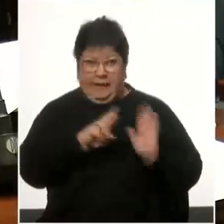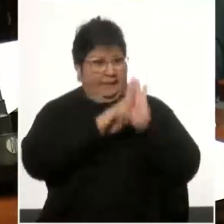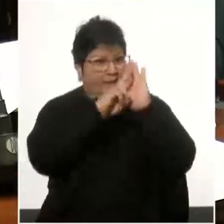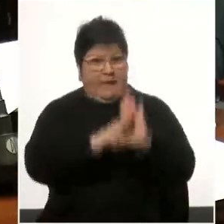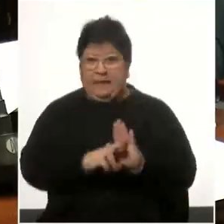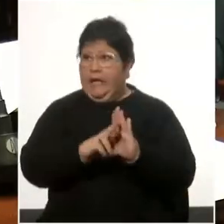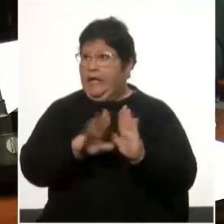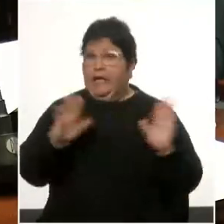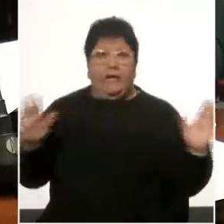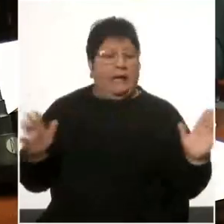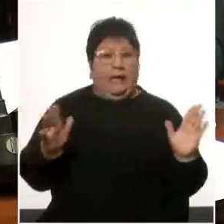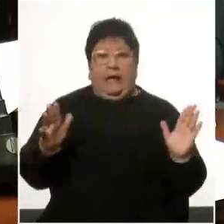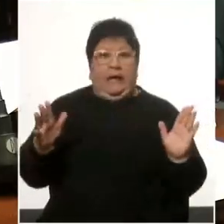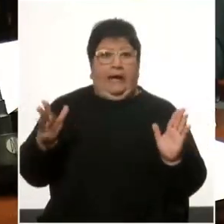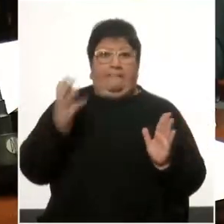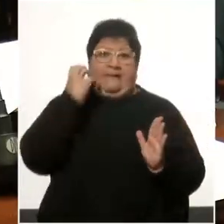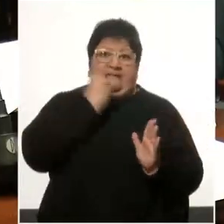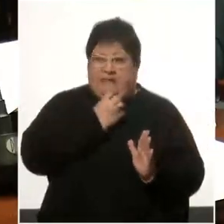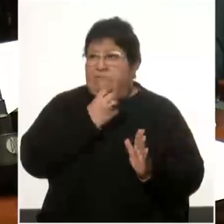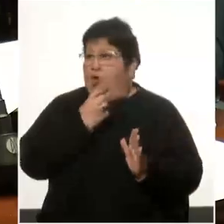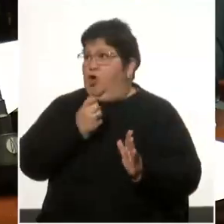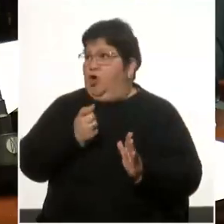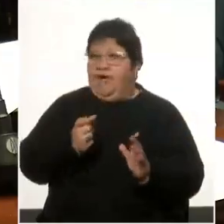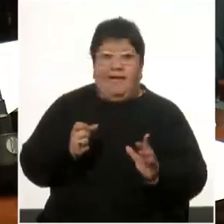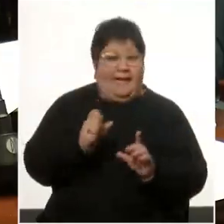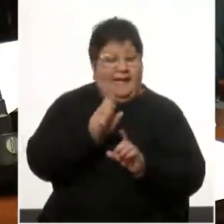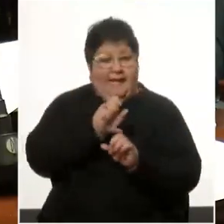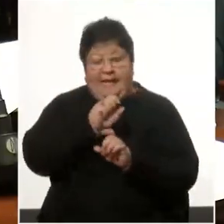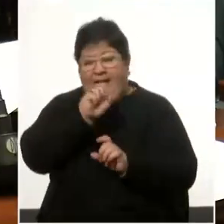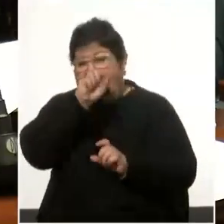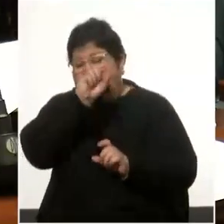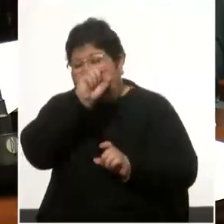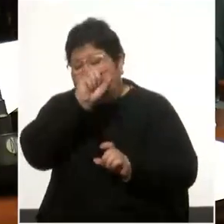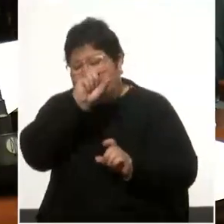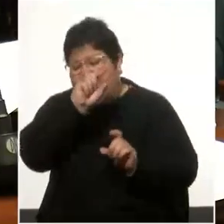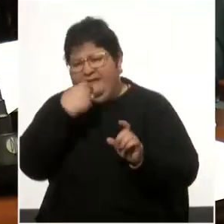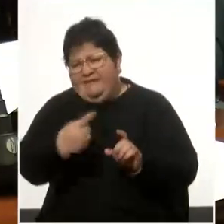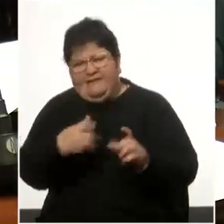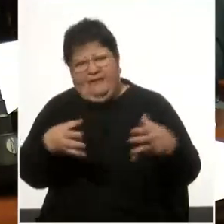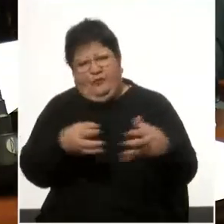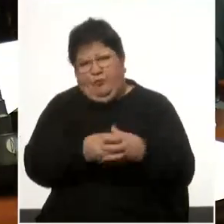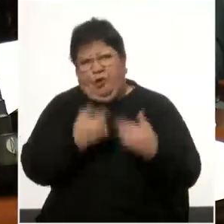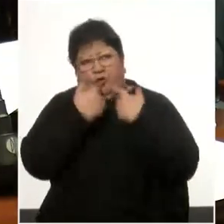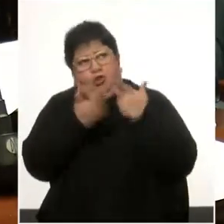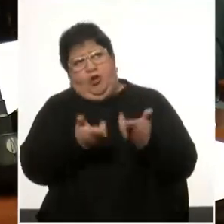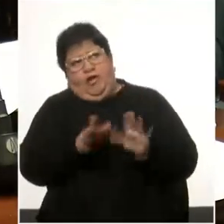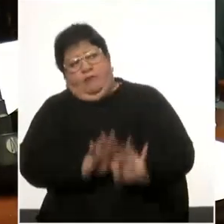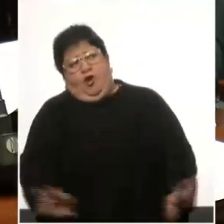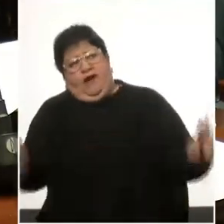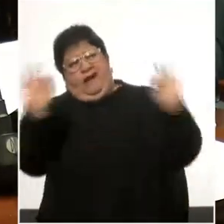del marxismo-leninismo, muerto en el mundo, o las vocecitas estas que nosotros no le dijimos nada,